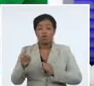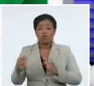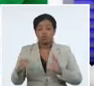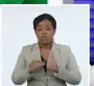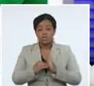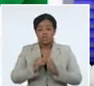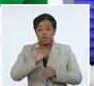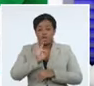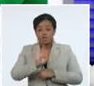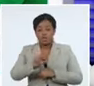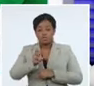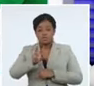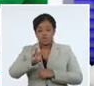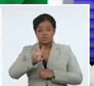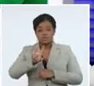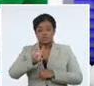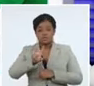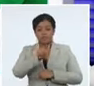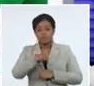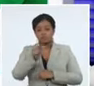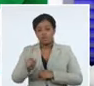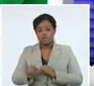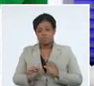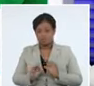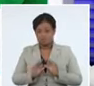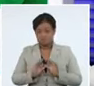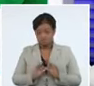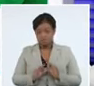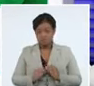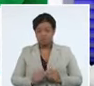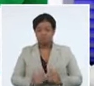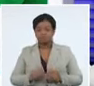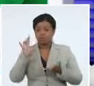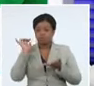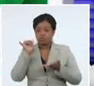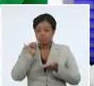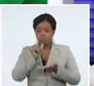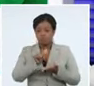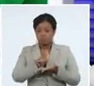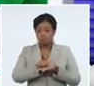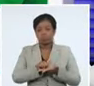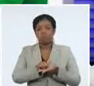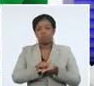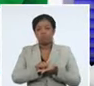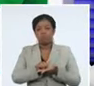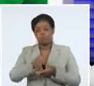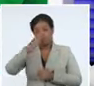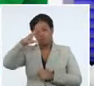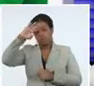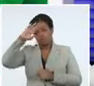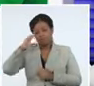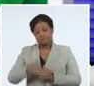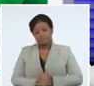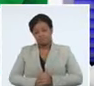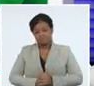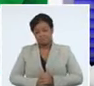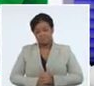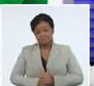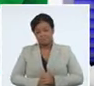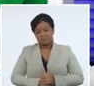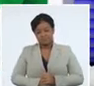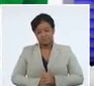11.835 casos han sido importados a nuestro territorio. Se hayan